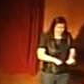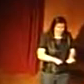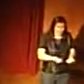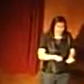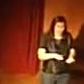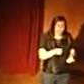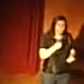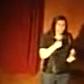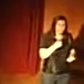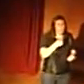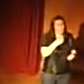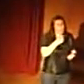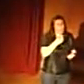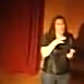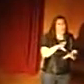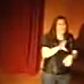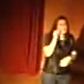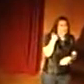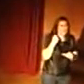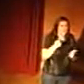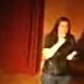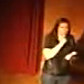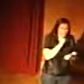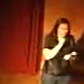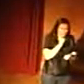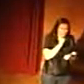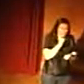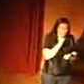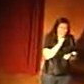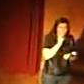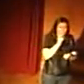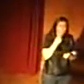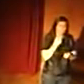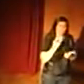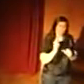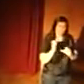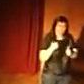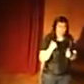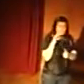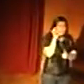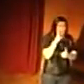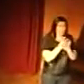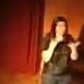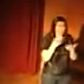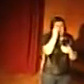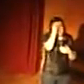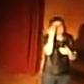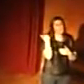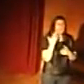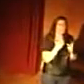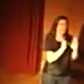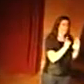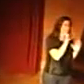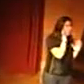poco un punto un Punto de partida como desde los arranques del siglo XIX piensen que en el siglo XVII